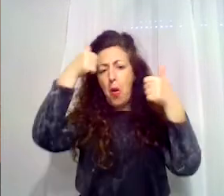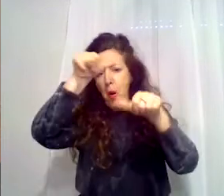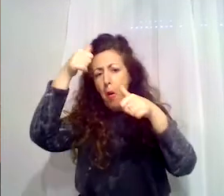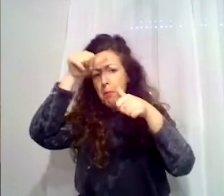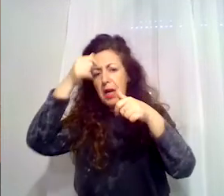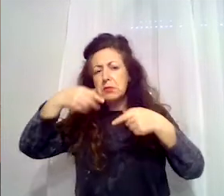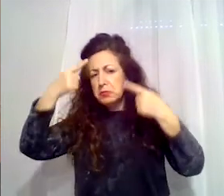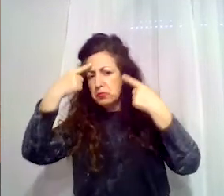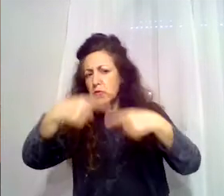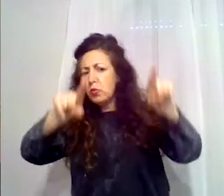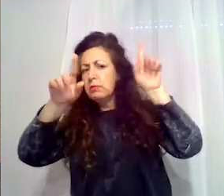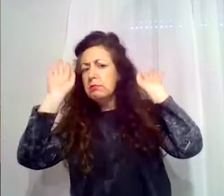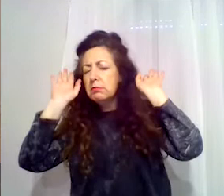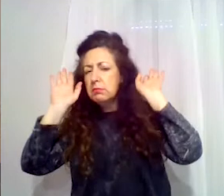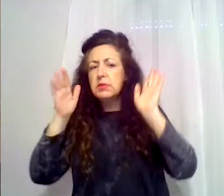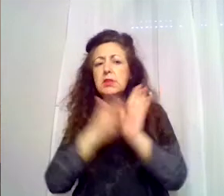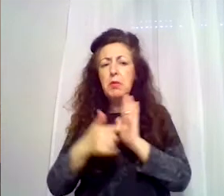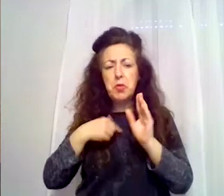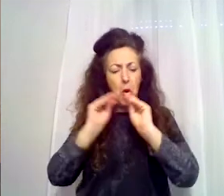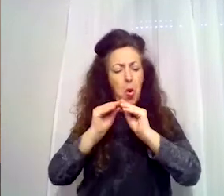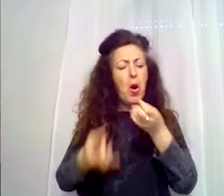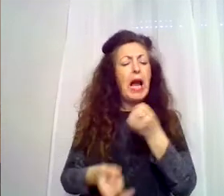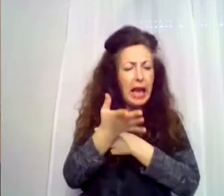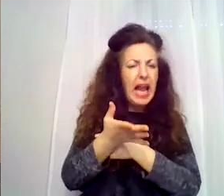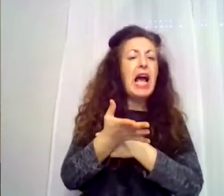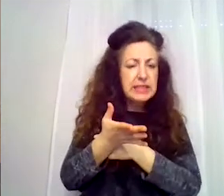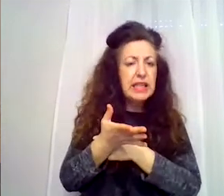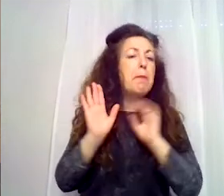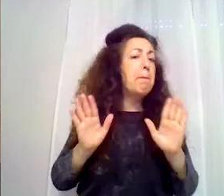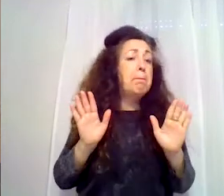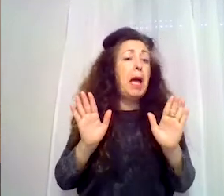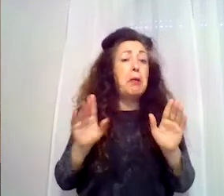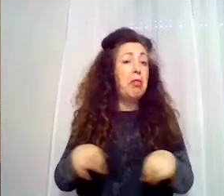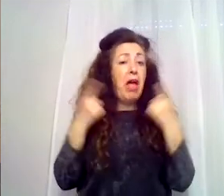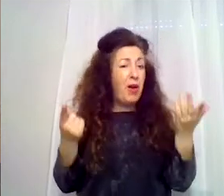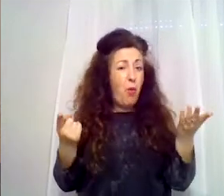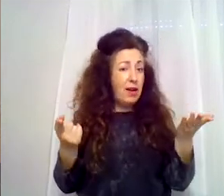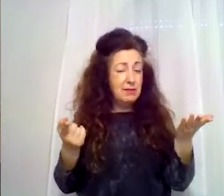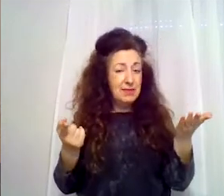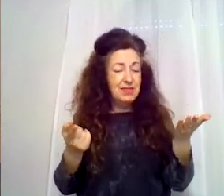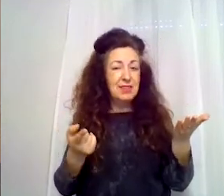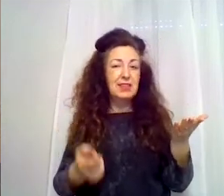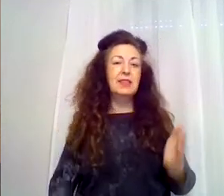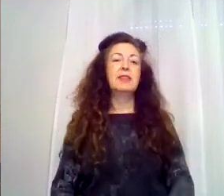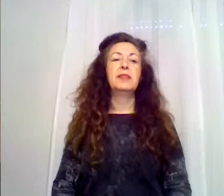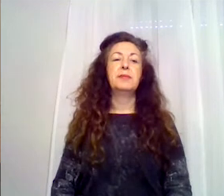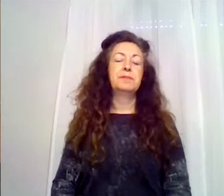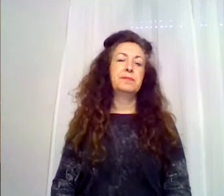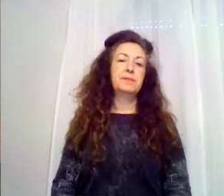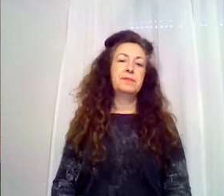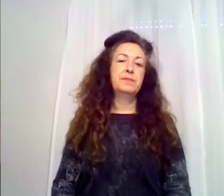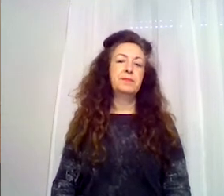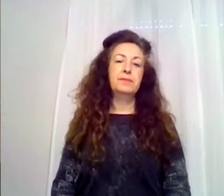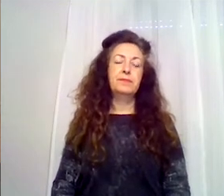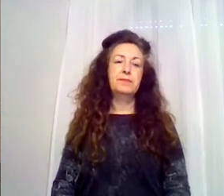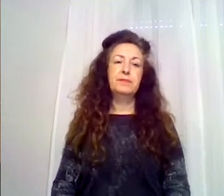son católicos, no son cristianos, creen en las teorías de Epicuro y creen en todas estas teorías, por ejemplo, de la